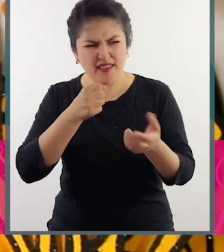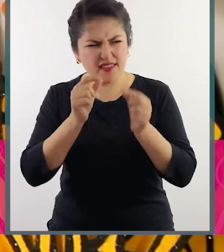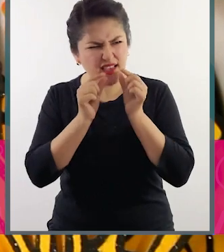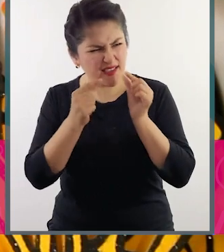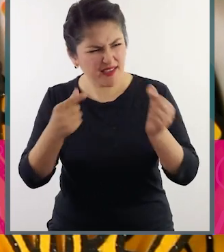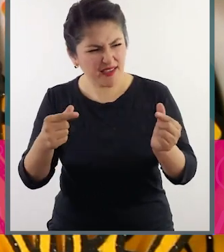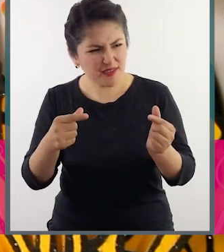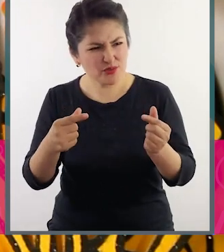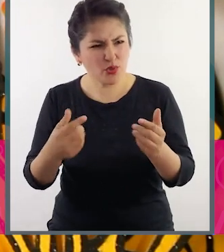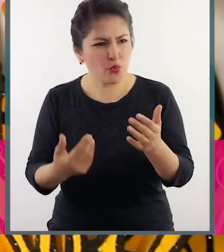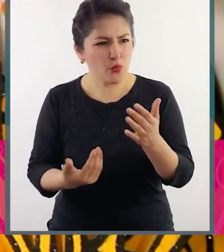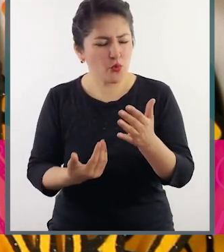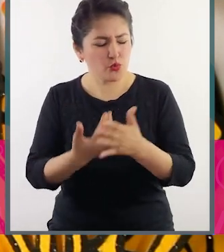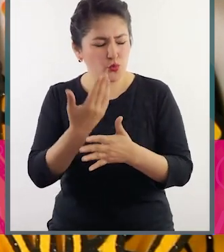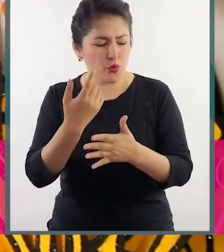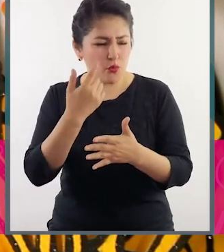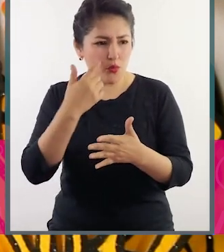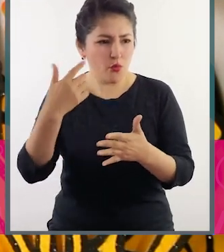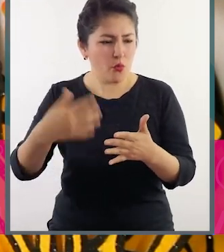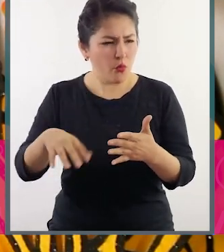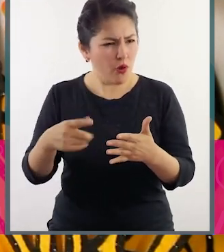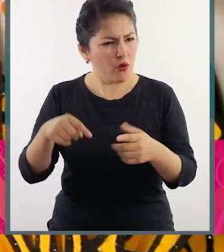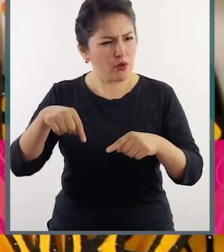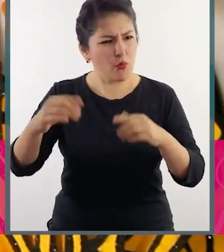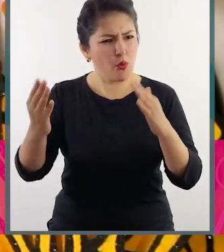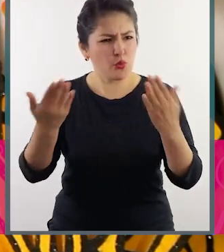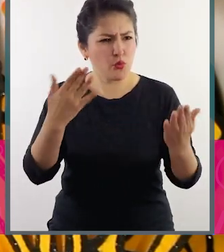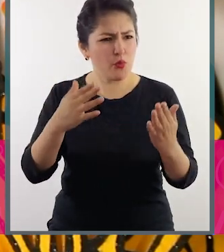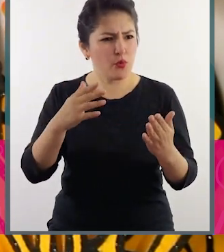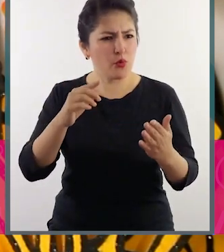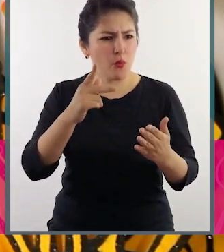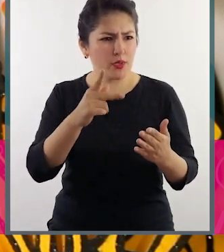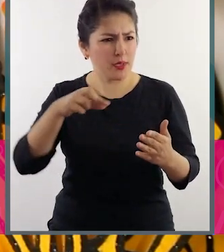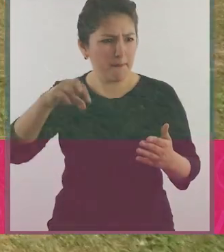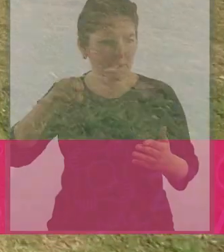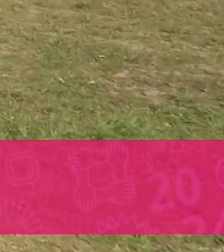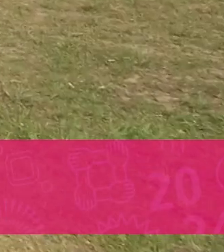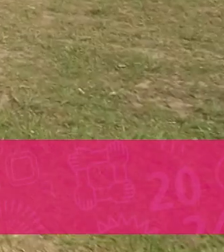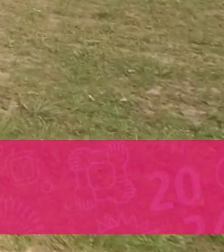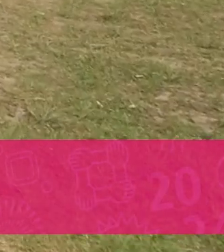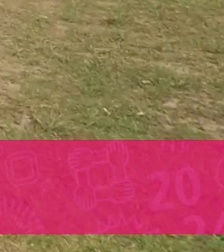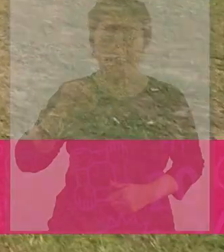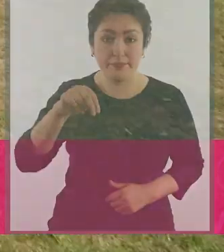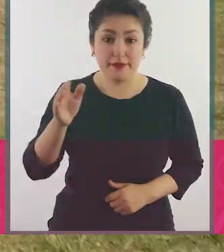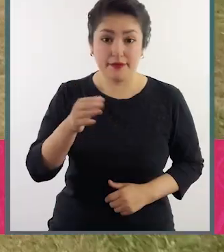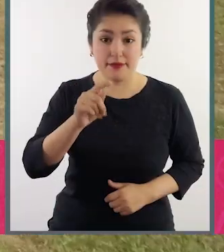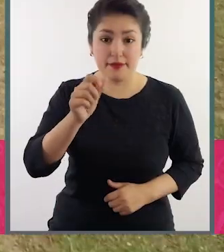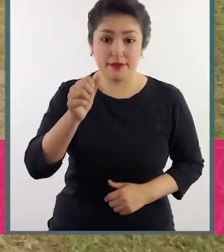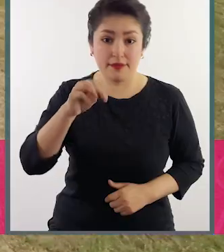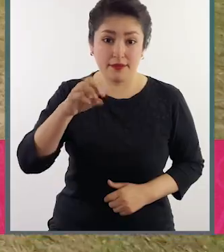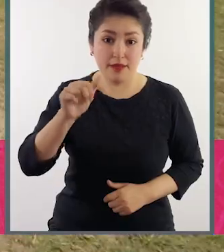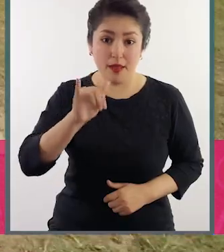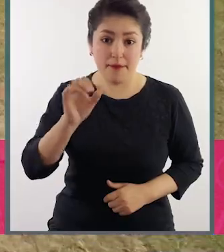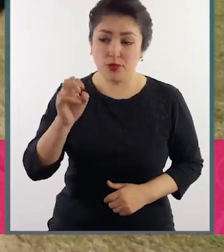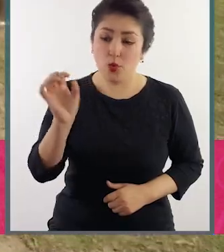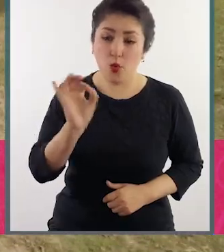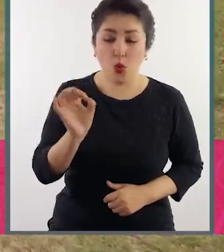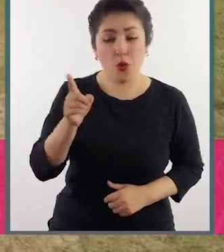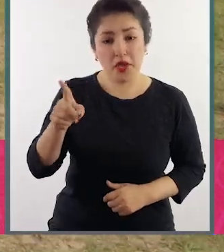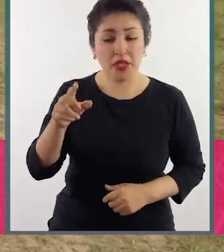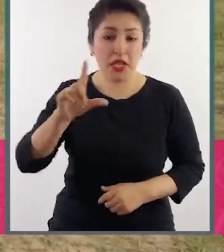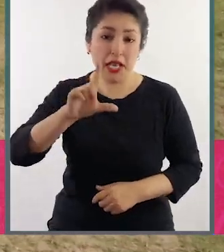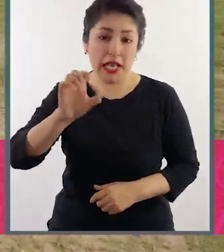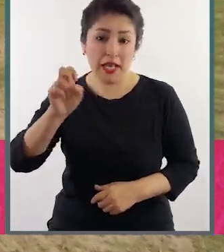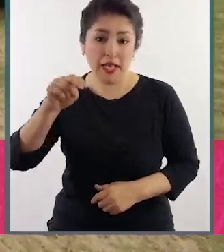quechua un género musical tan moderno como el K-pop, ¿no? Lenin Tamayo, o como se hace